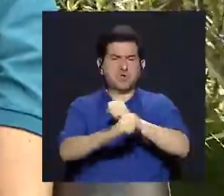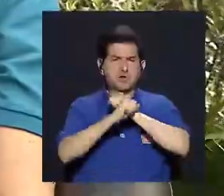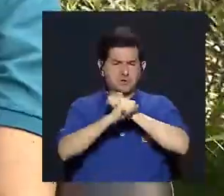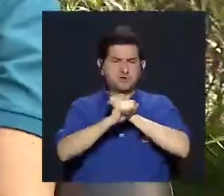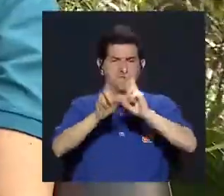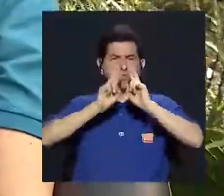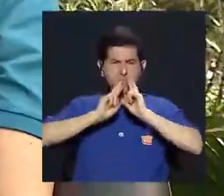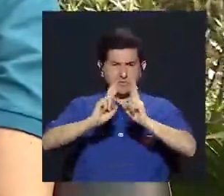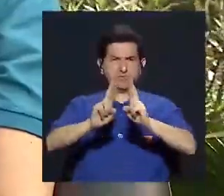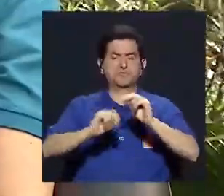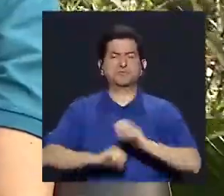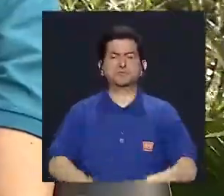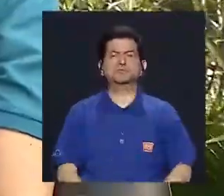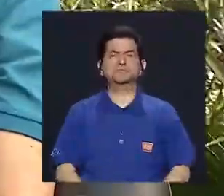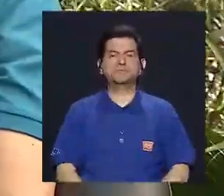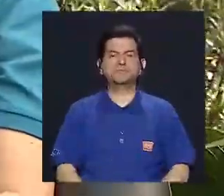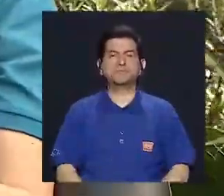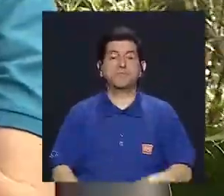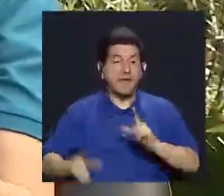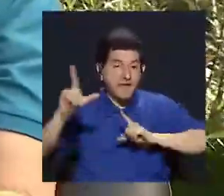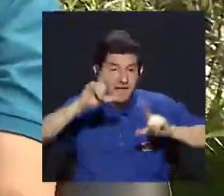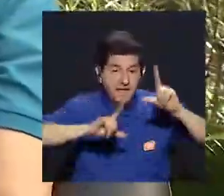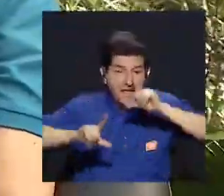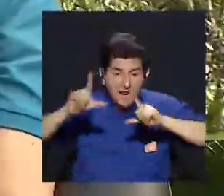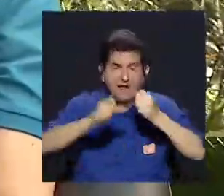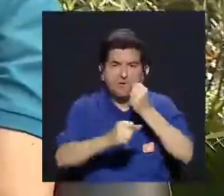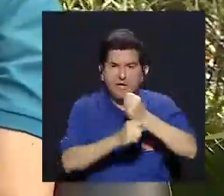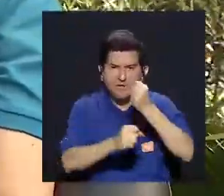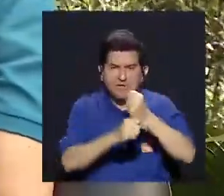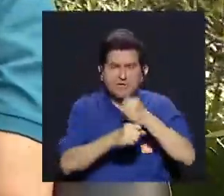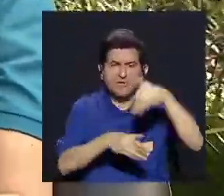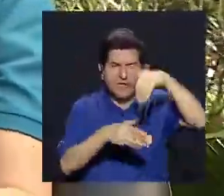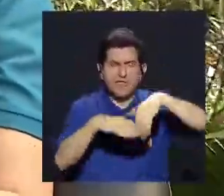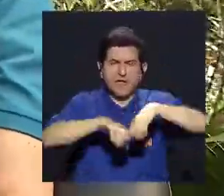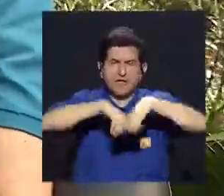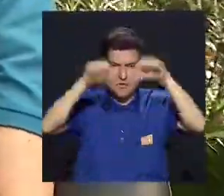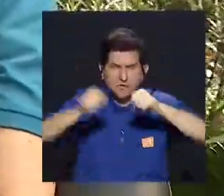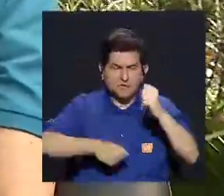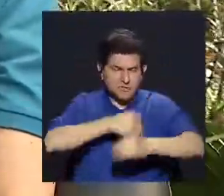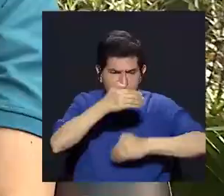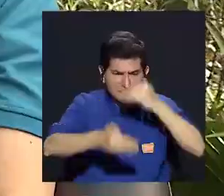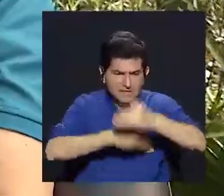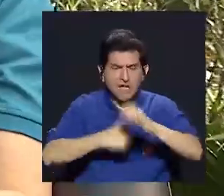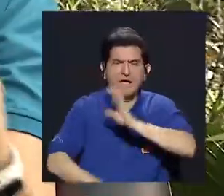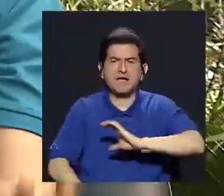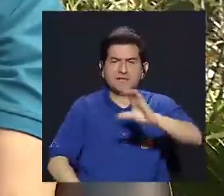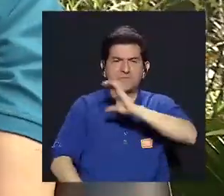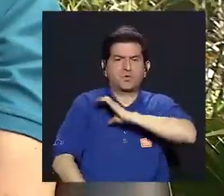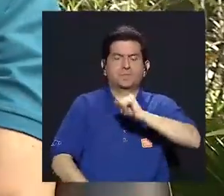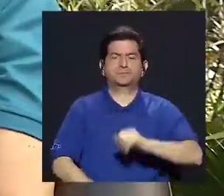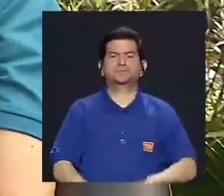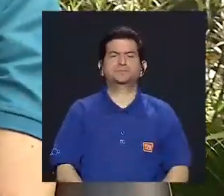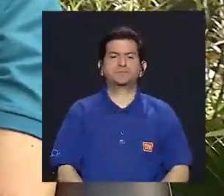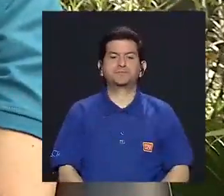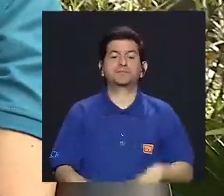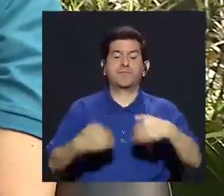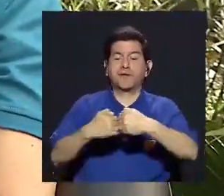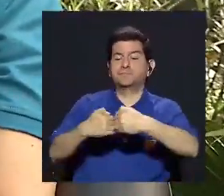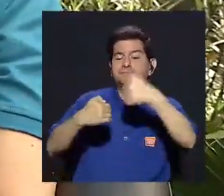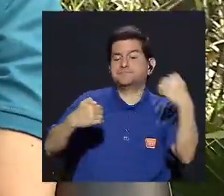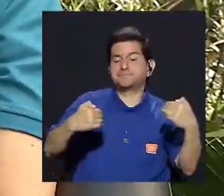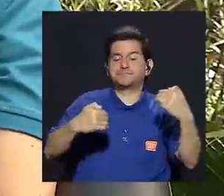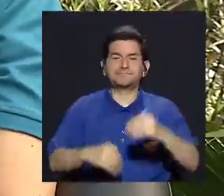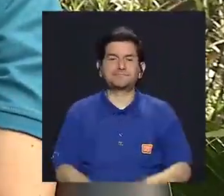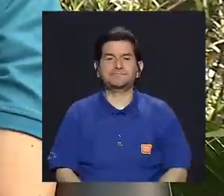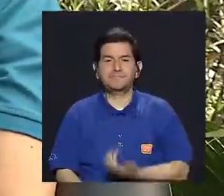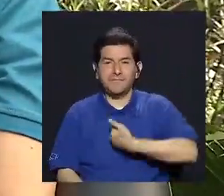seguridad el resultado que se obtiene porque digamos que el laboratorio trabaja dentro de un sistema de gestión de la calidad por un lado por otro lado